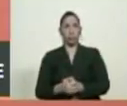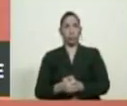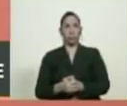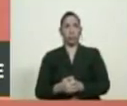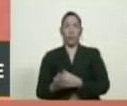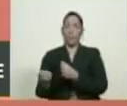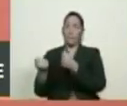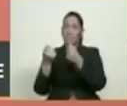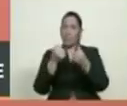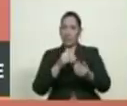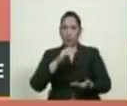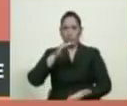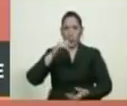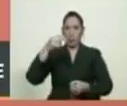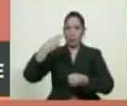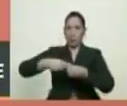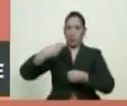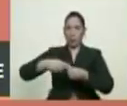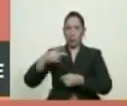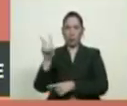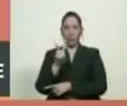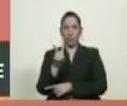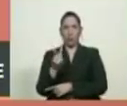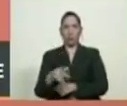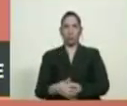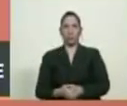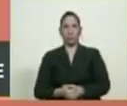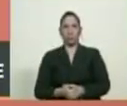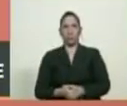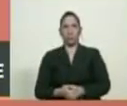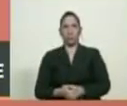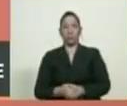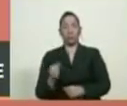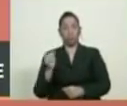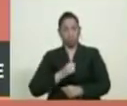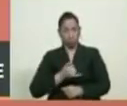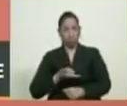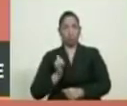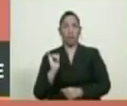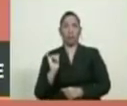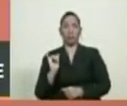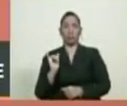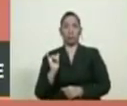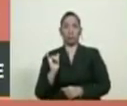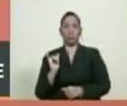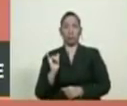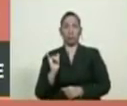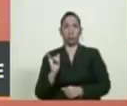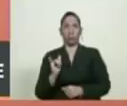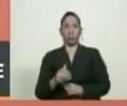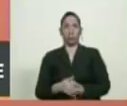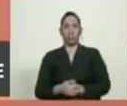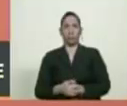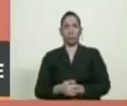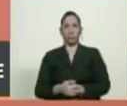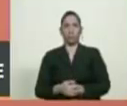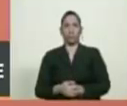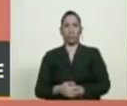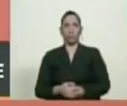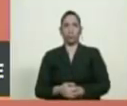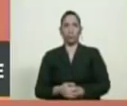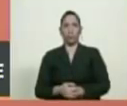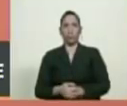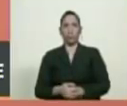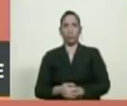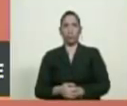barril del petróleo venezolano. Eso existe, eso está ahí. No con el